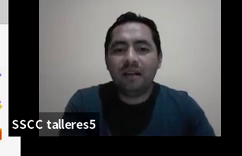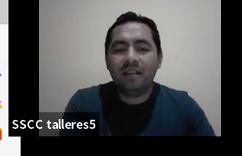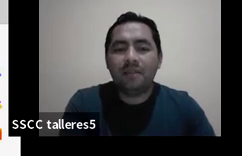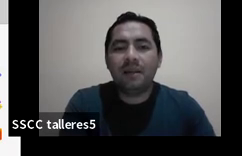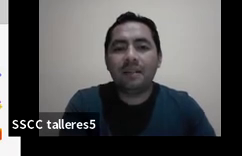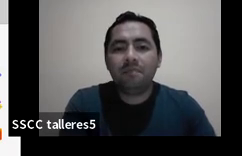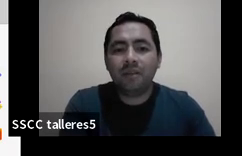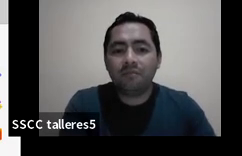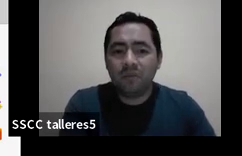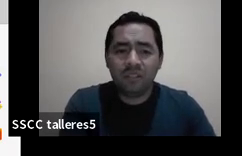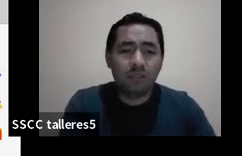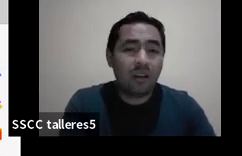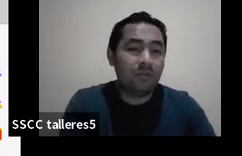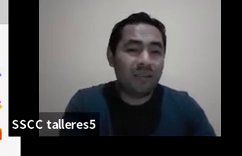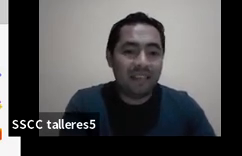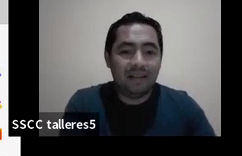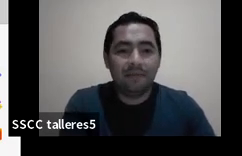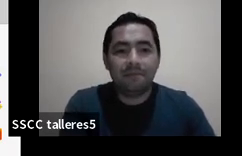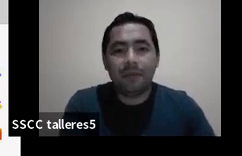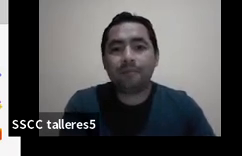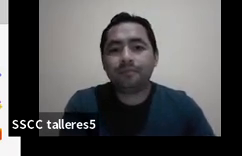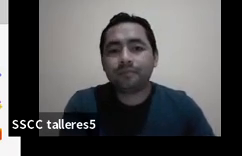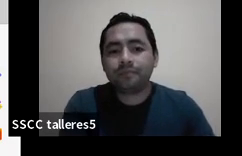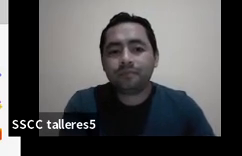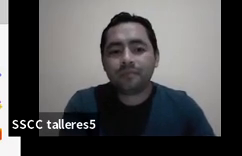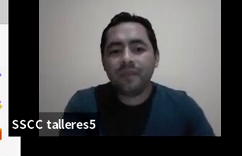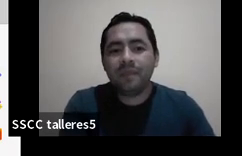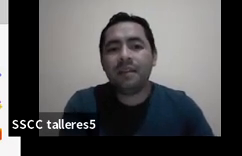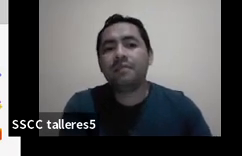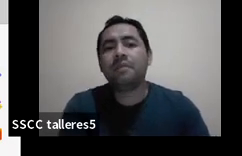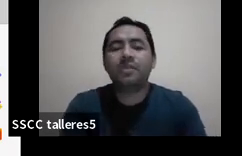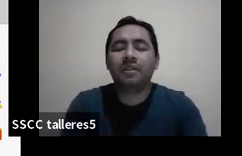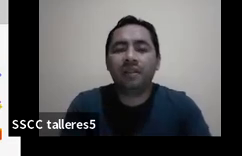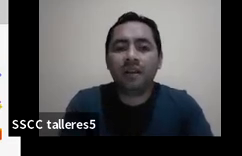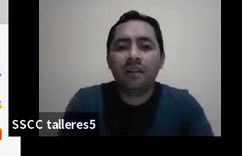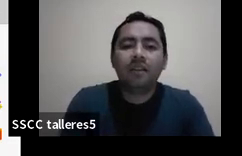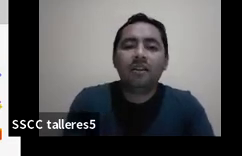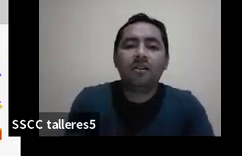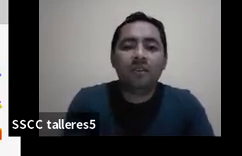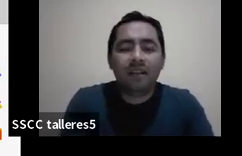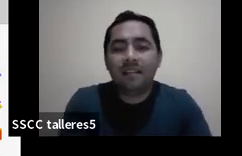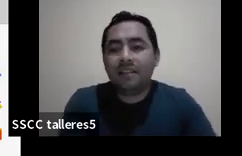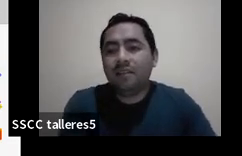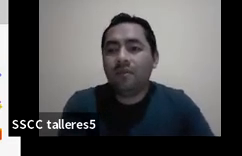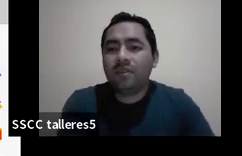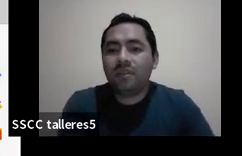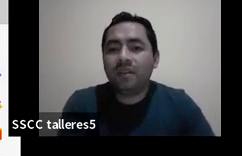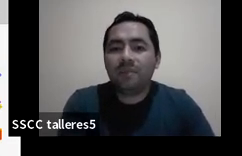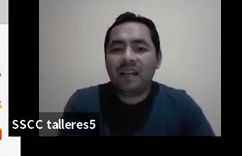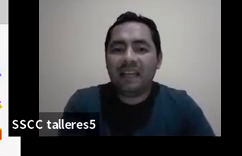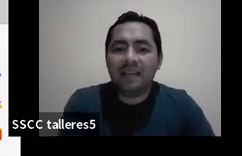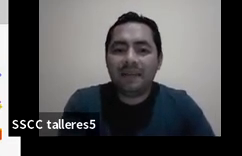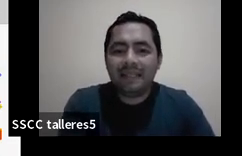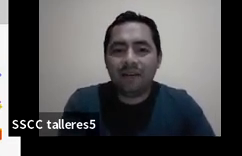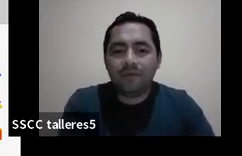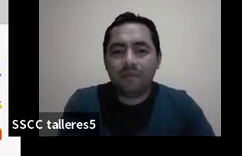comentarles, explicarles y hablarles, pero vamos a tocarlo eso mañana, ¿ya? Mañana vamos a terminar con la clase y vamos a aprender